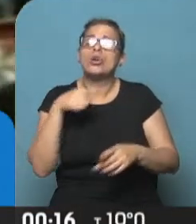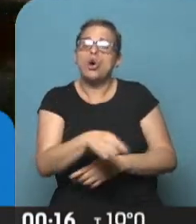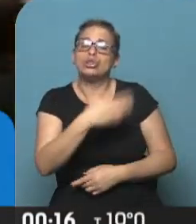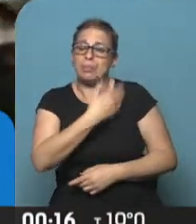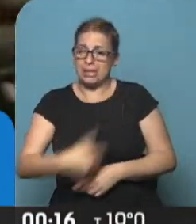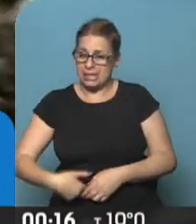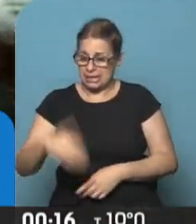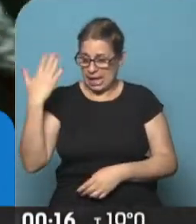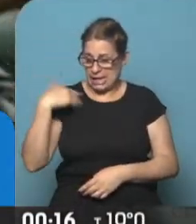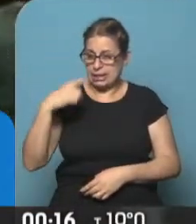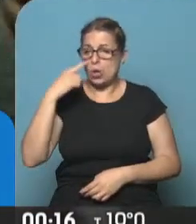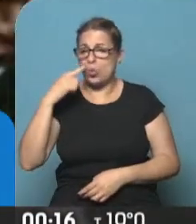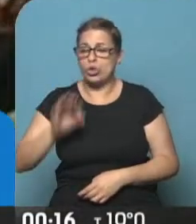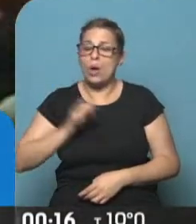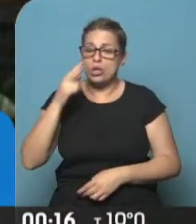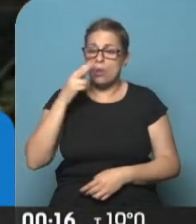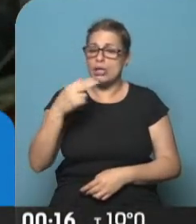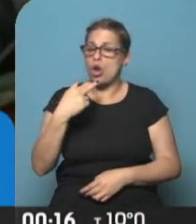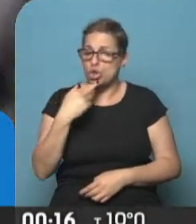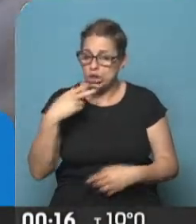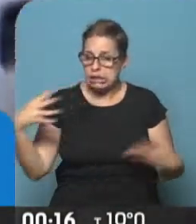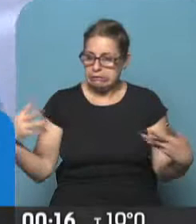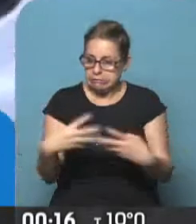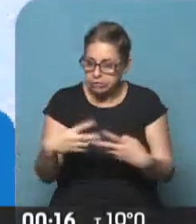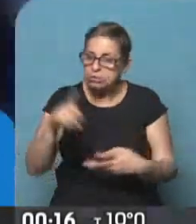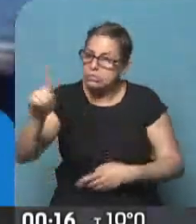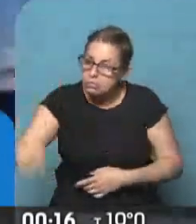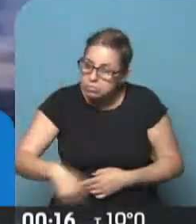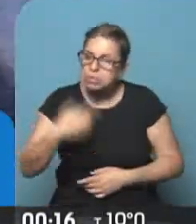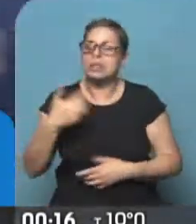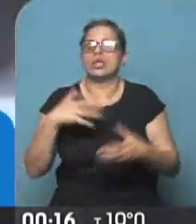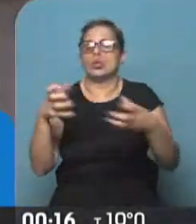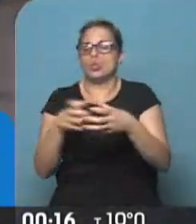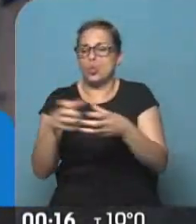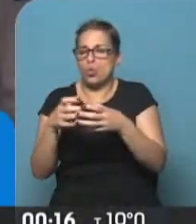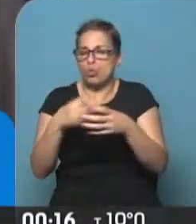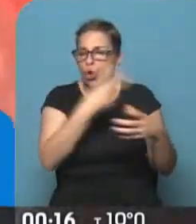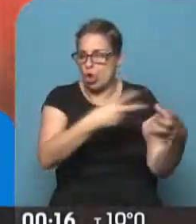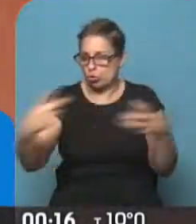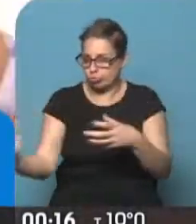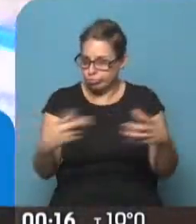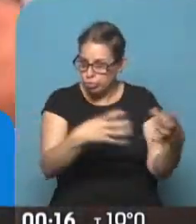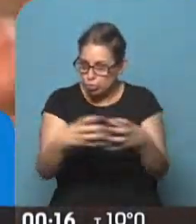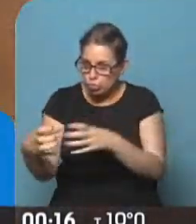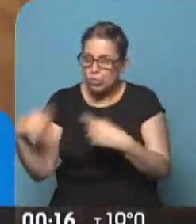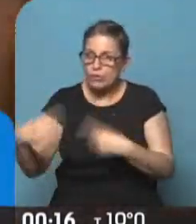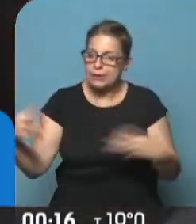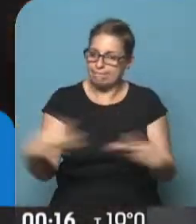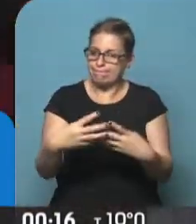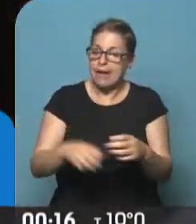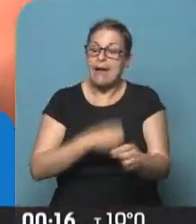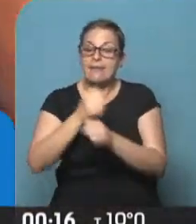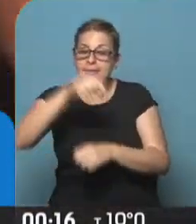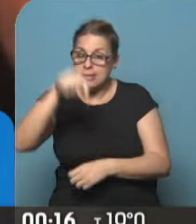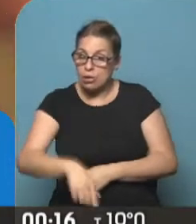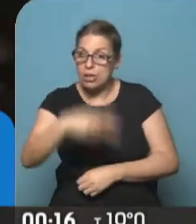en junio de 2011. Los enfrentamientos desencadenados entre combatientes de ambas facciones dejaron hasta el momento al